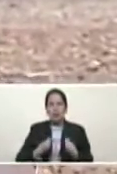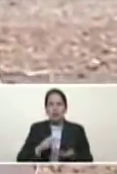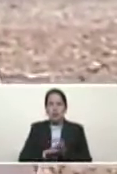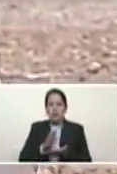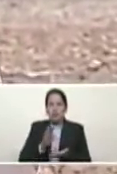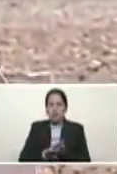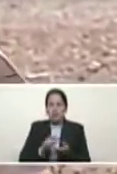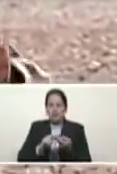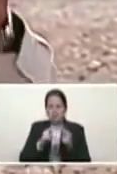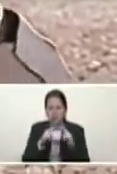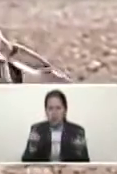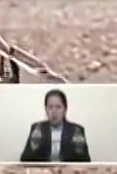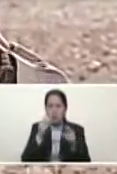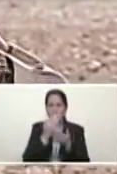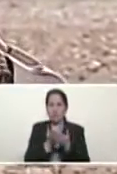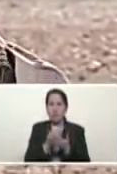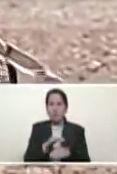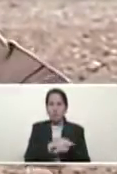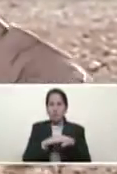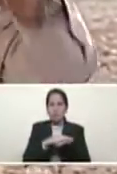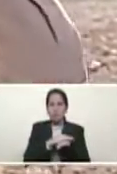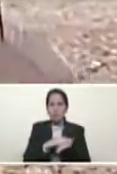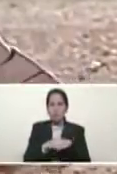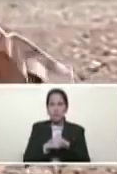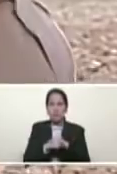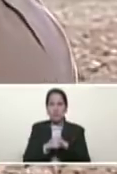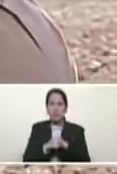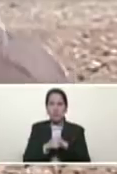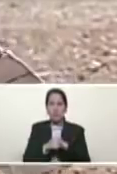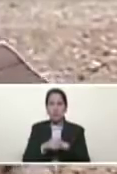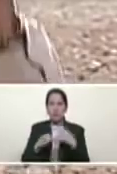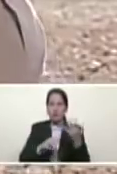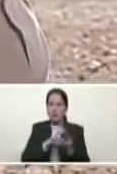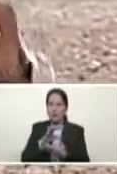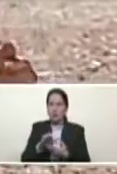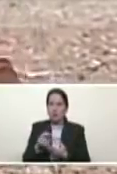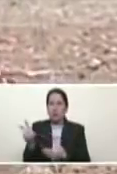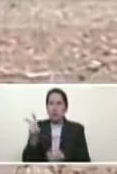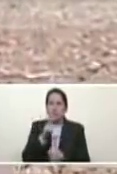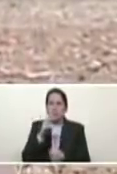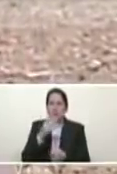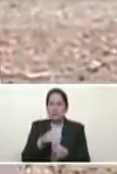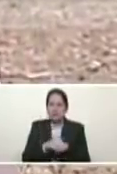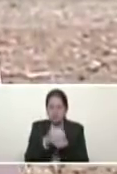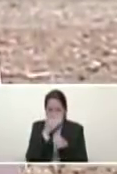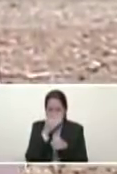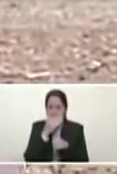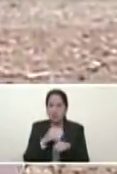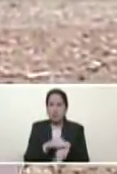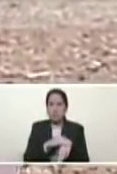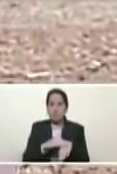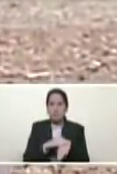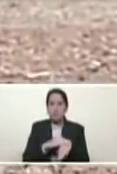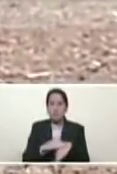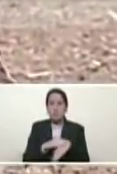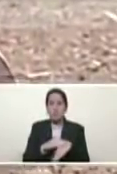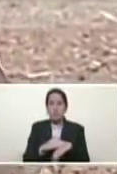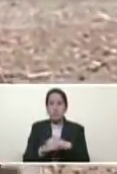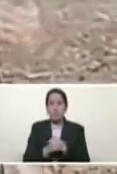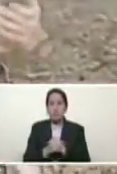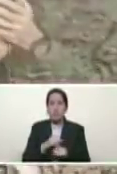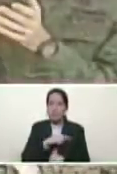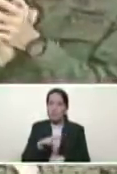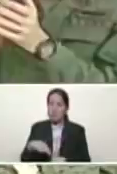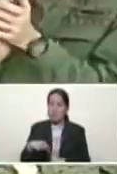Tranquilo. Los problemas de los venezolanos los resolvemos los venezolanos y las venezolanas. Nosotros aquí.